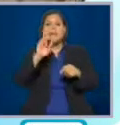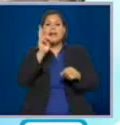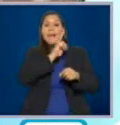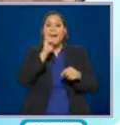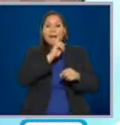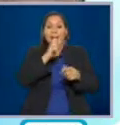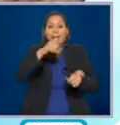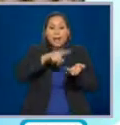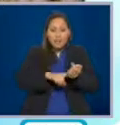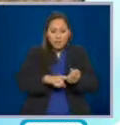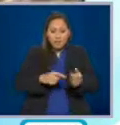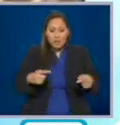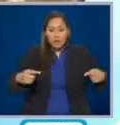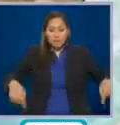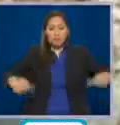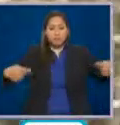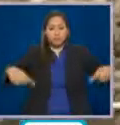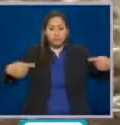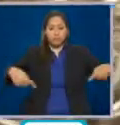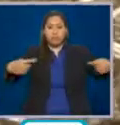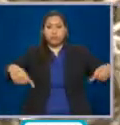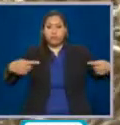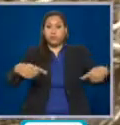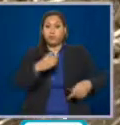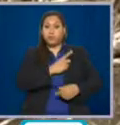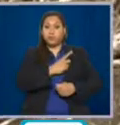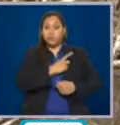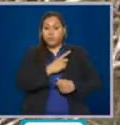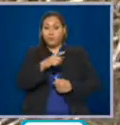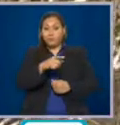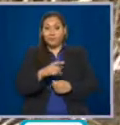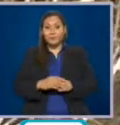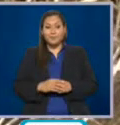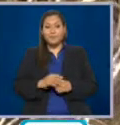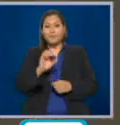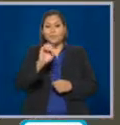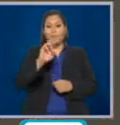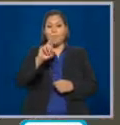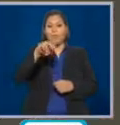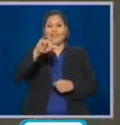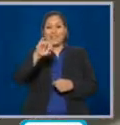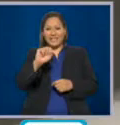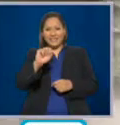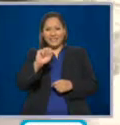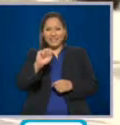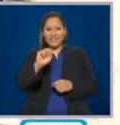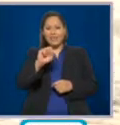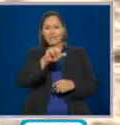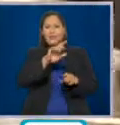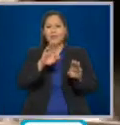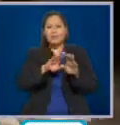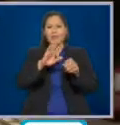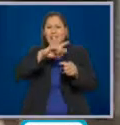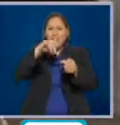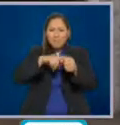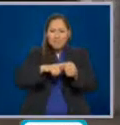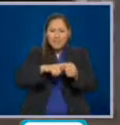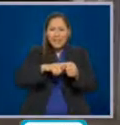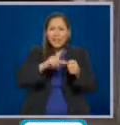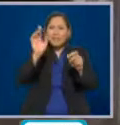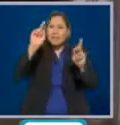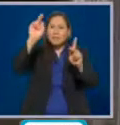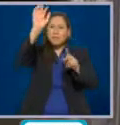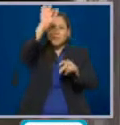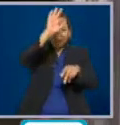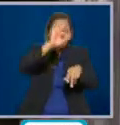como sensores para que se muevan. Y Ordis puede ser activado, Ordis que es como la base, el gen de todos los bichos, se mueve a las